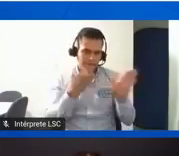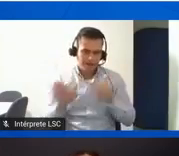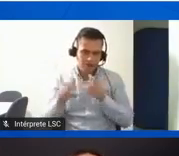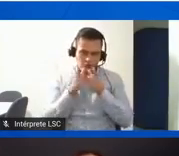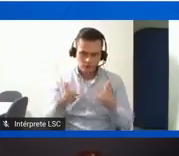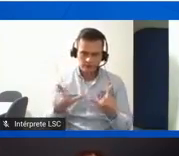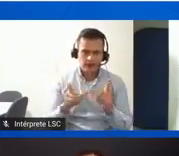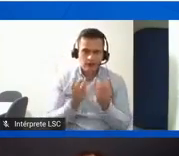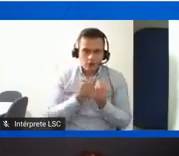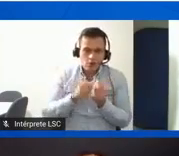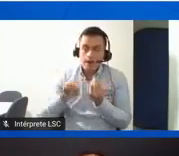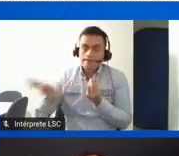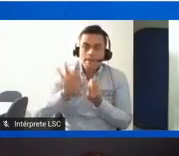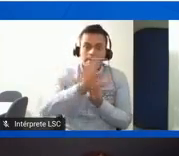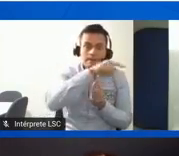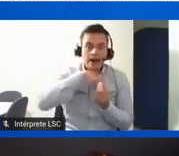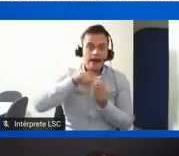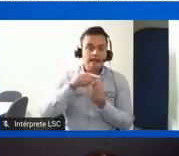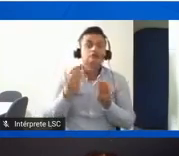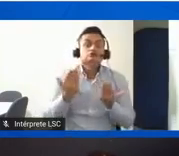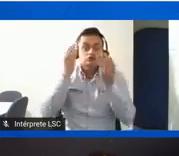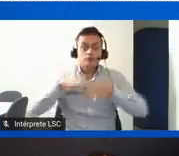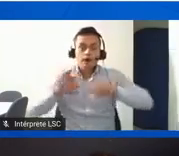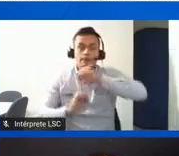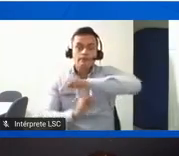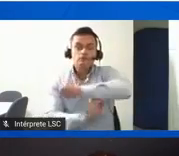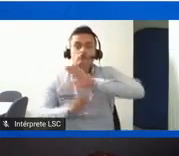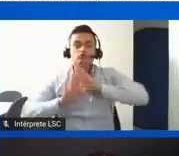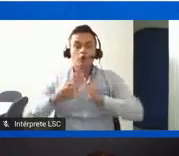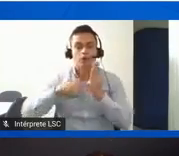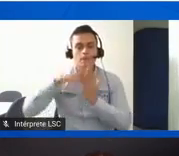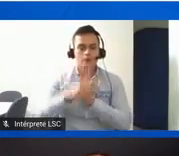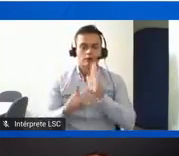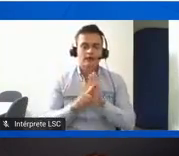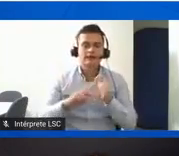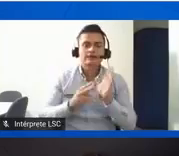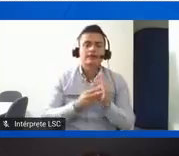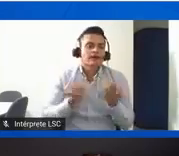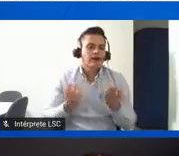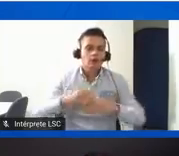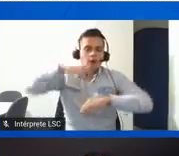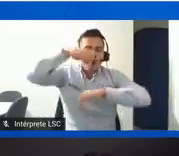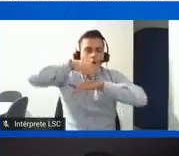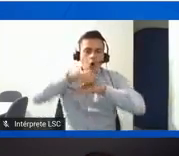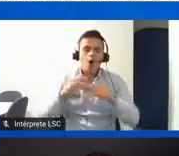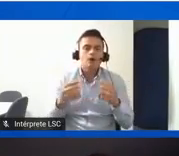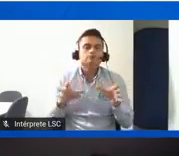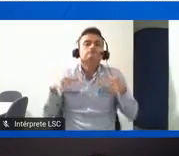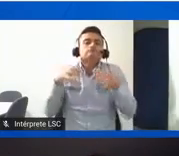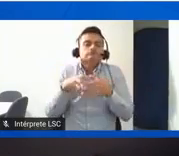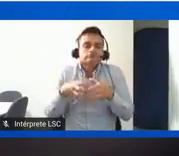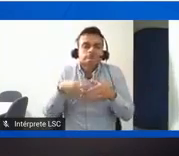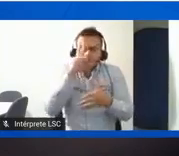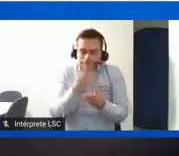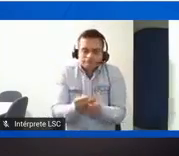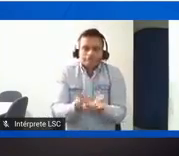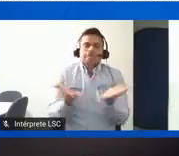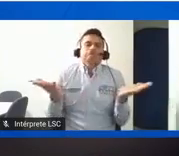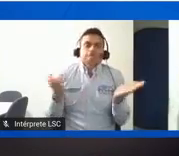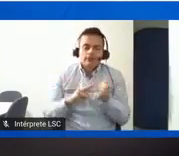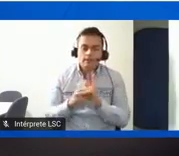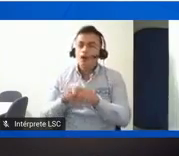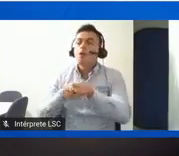fundamental, digamos, de la construcción del proyecto y de ley, y es que es un órgano plural en donde tienen representatividad no solamente las instancias